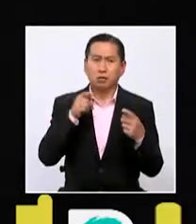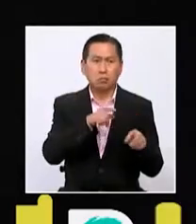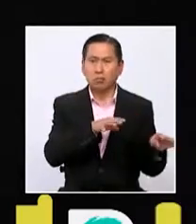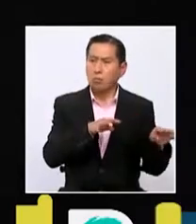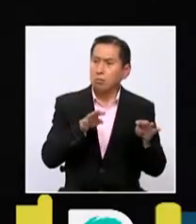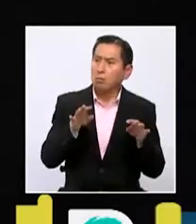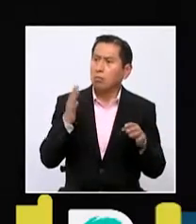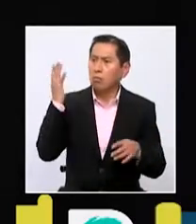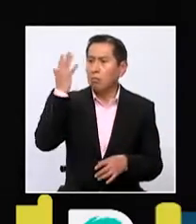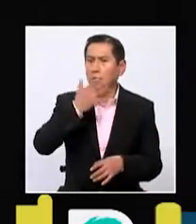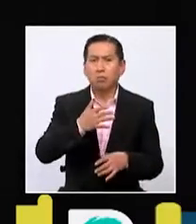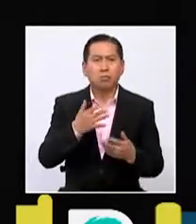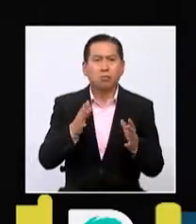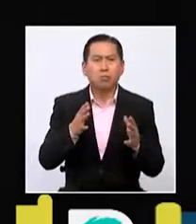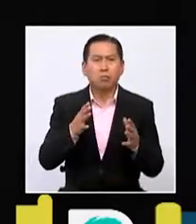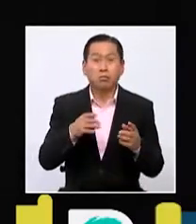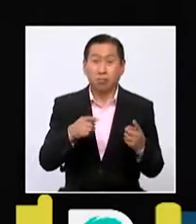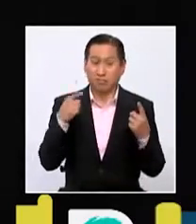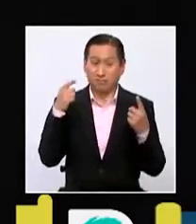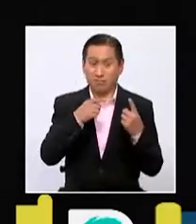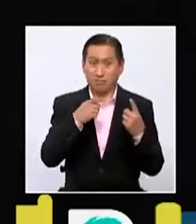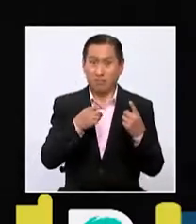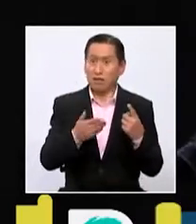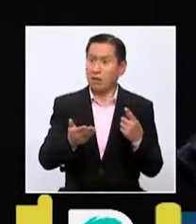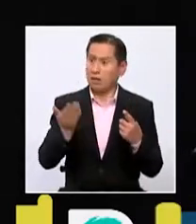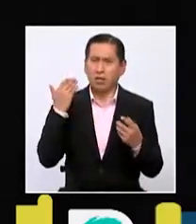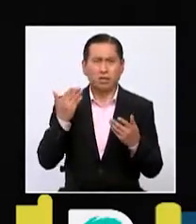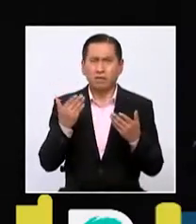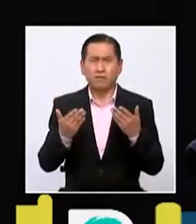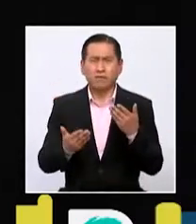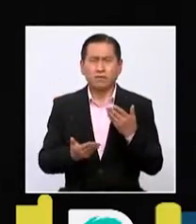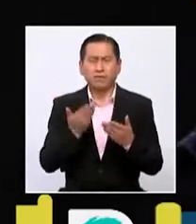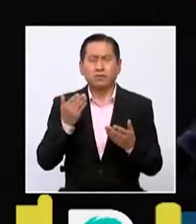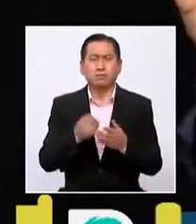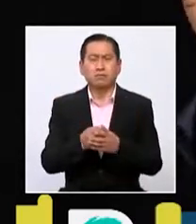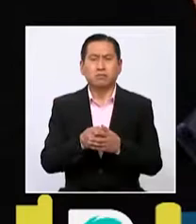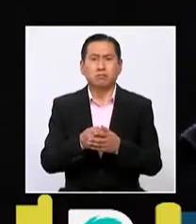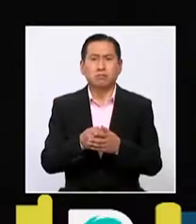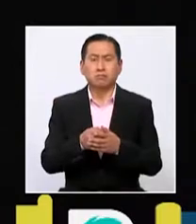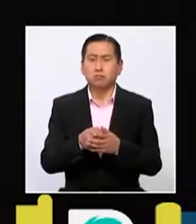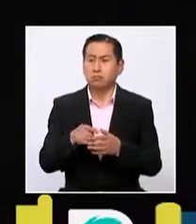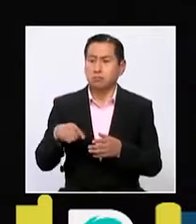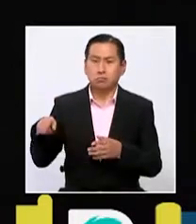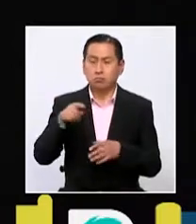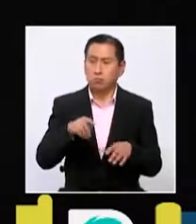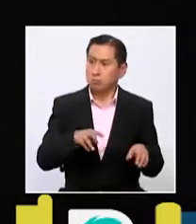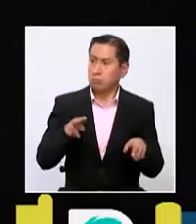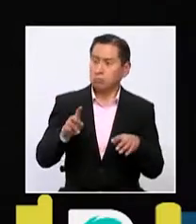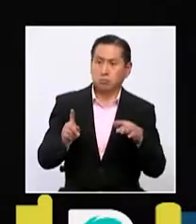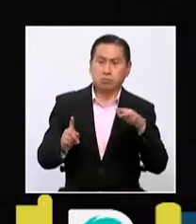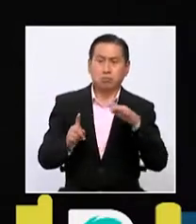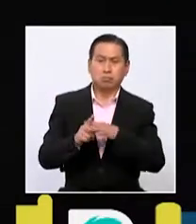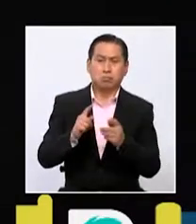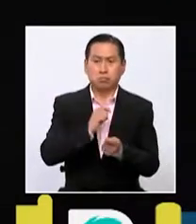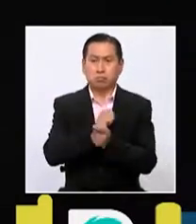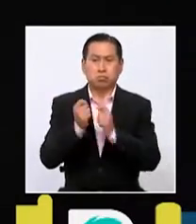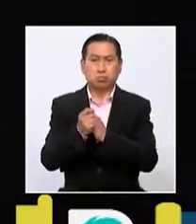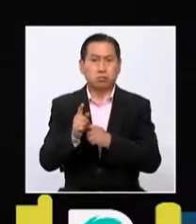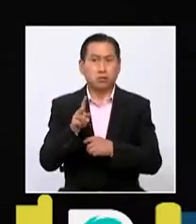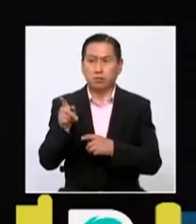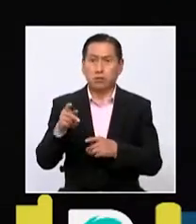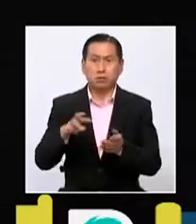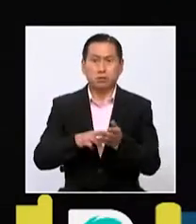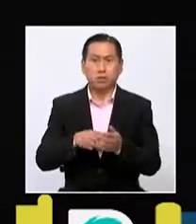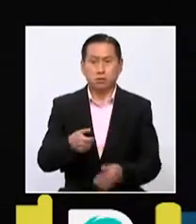observa, y que fue tan sencillo, y el que digamos, estremeció a la industria de la televisión, fue cuando apareció el